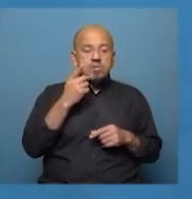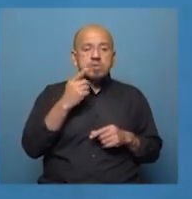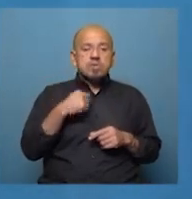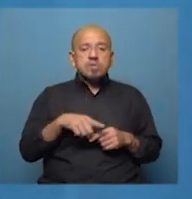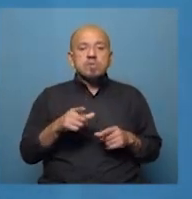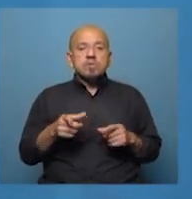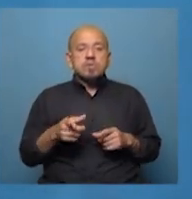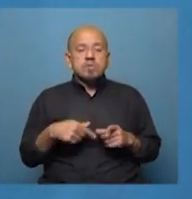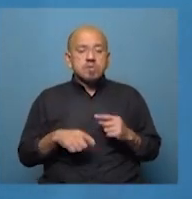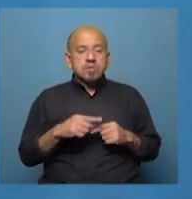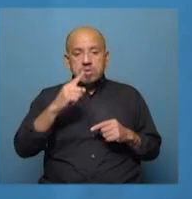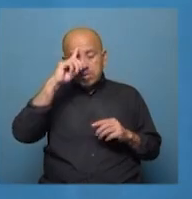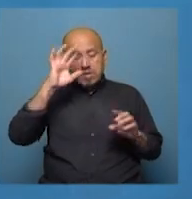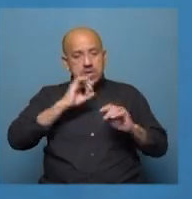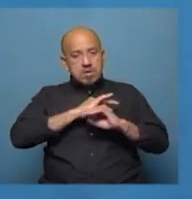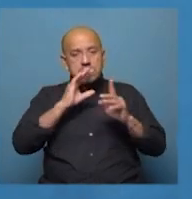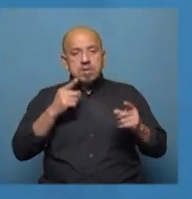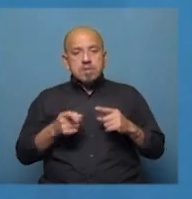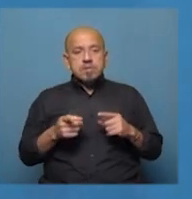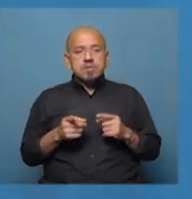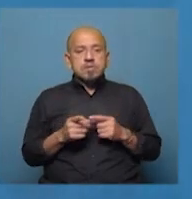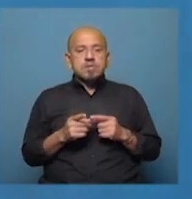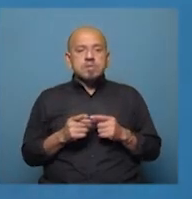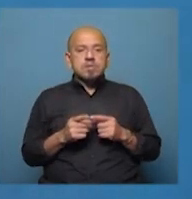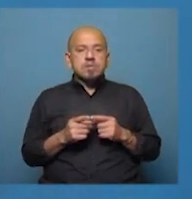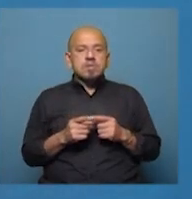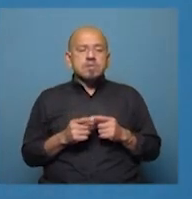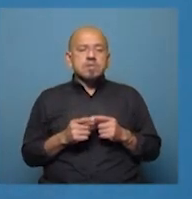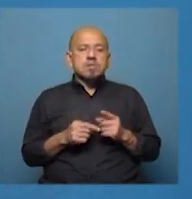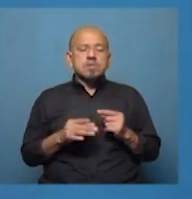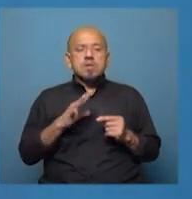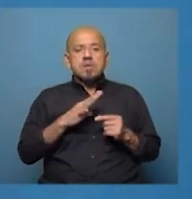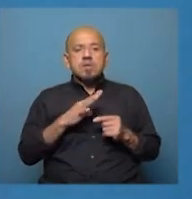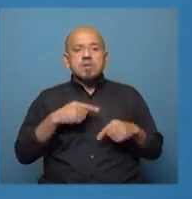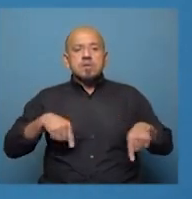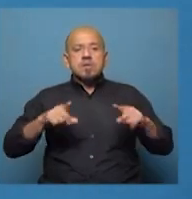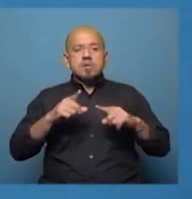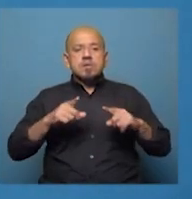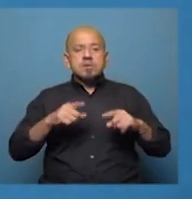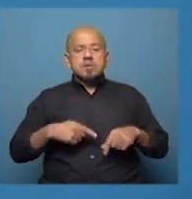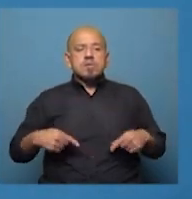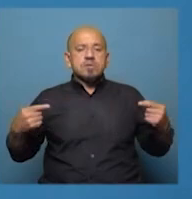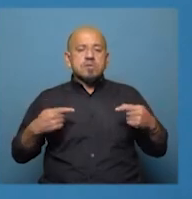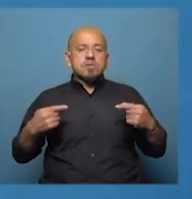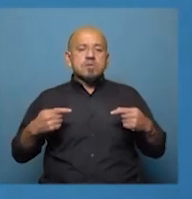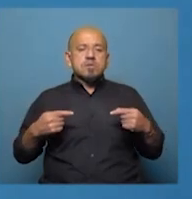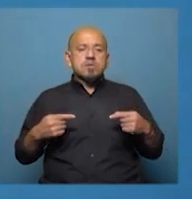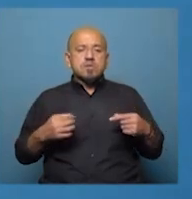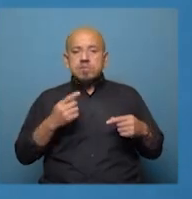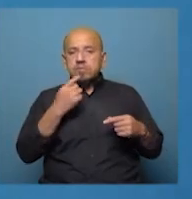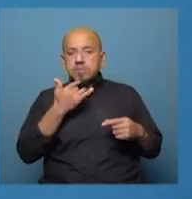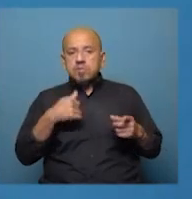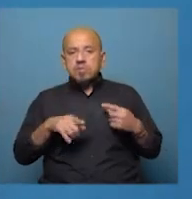medicamentos es clarísimo verdad este hay improvisación y contradicciones caso